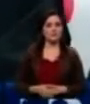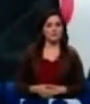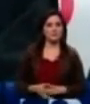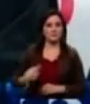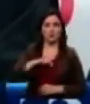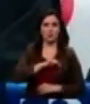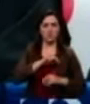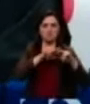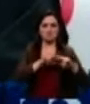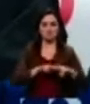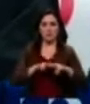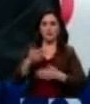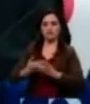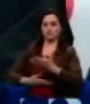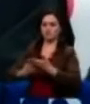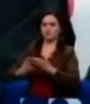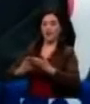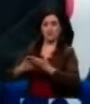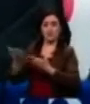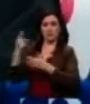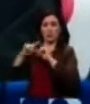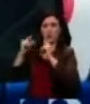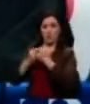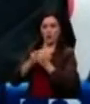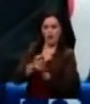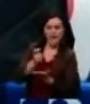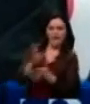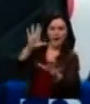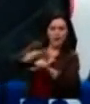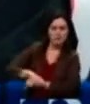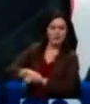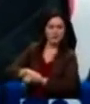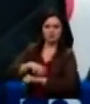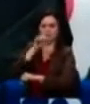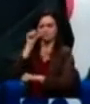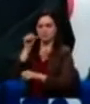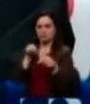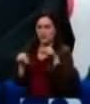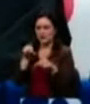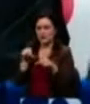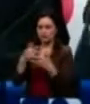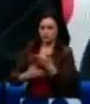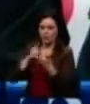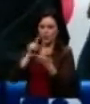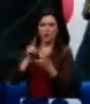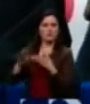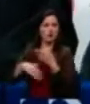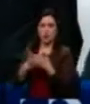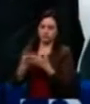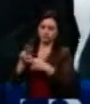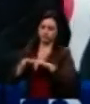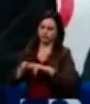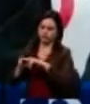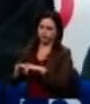partes policiales, el PIPH, las pruebas de campo, el análisis químico, entre otras, y una vez